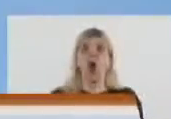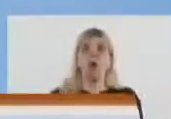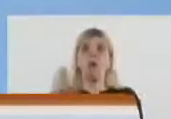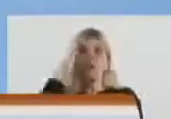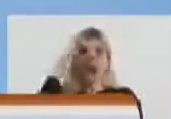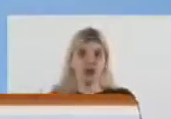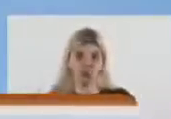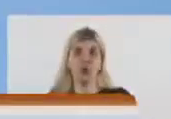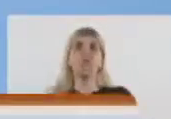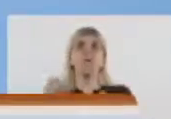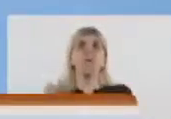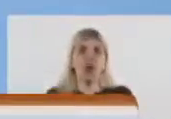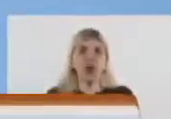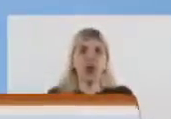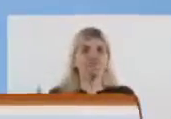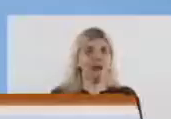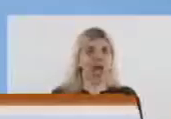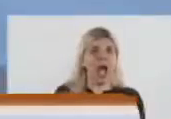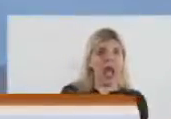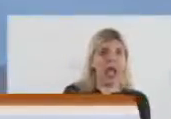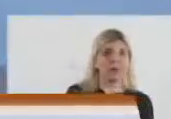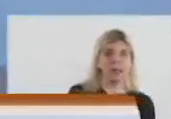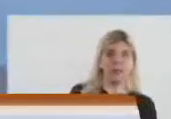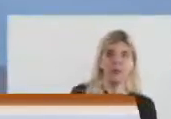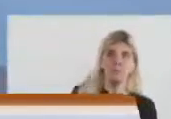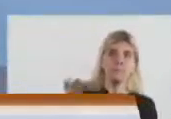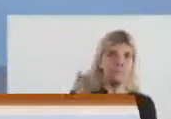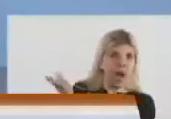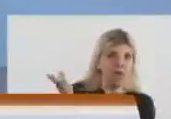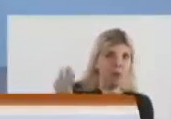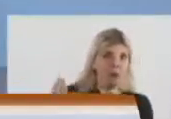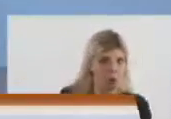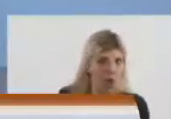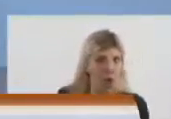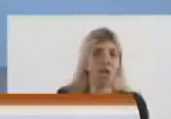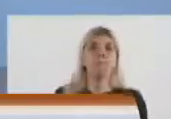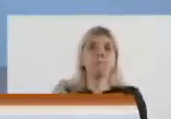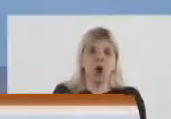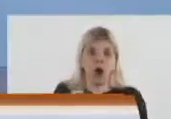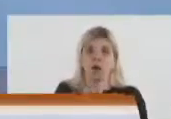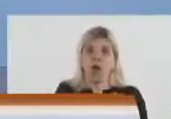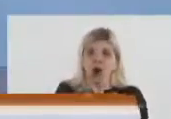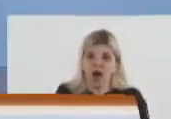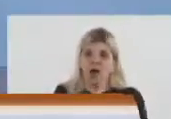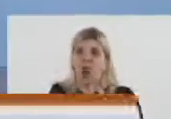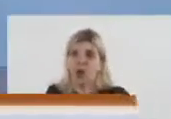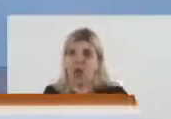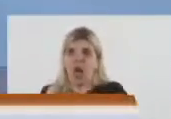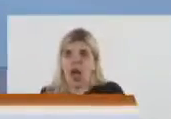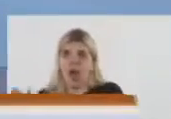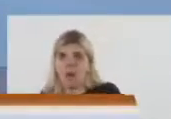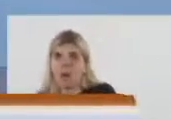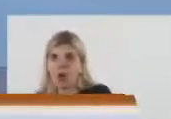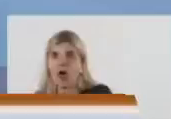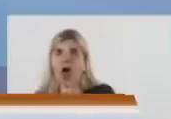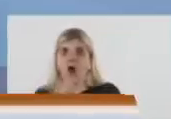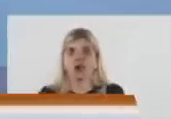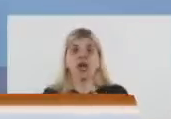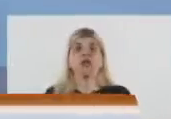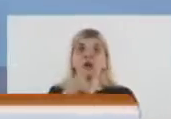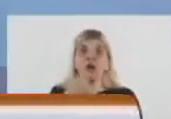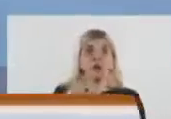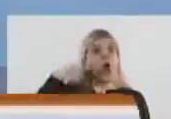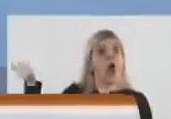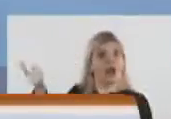marzo porque hicimos esta prevención por si el resto de las vacunas con las que también tenemos contratos atrasan